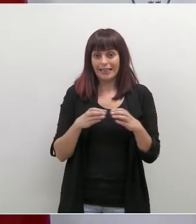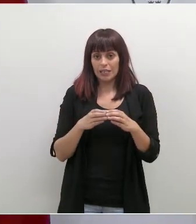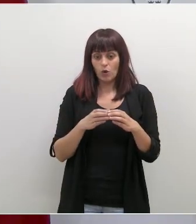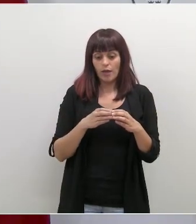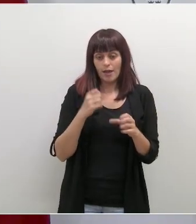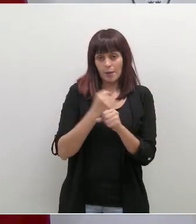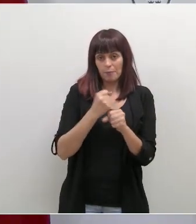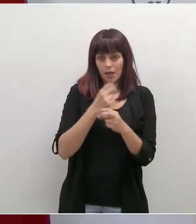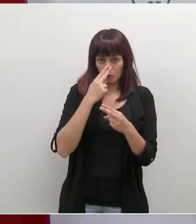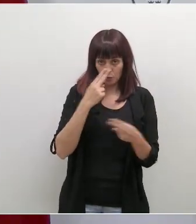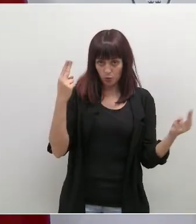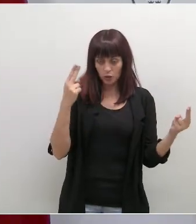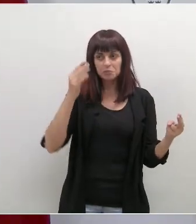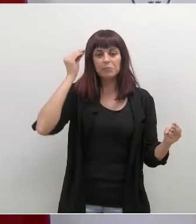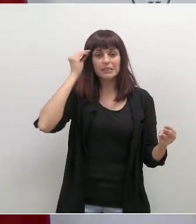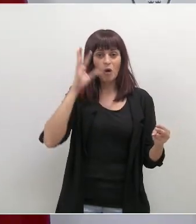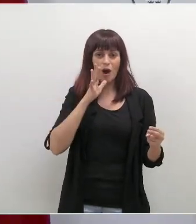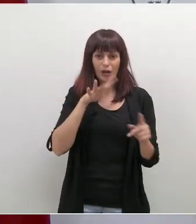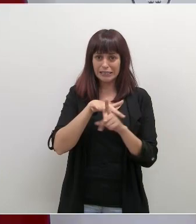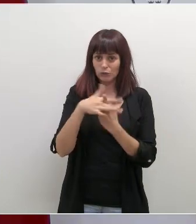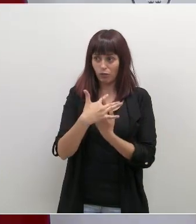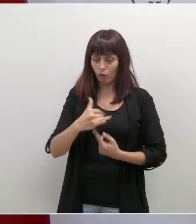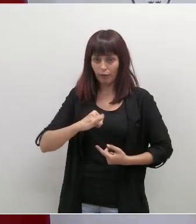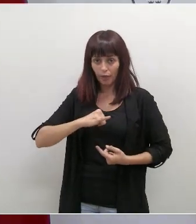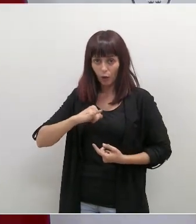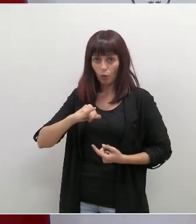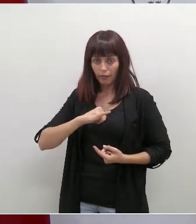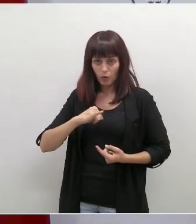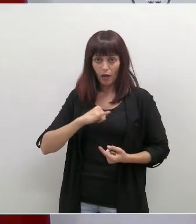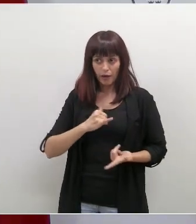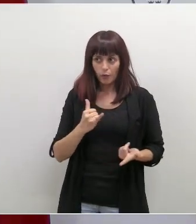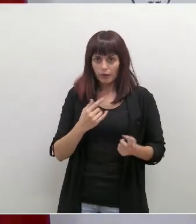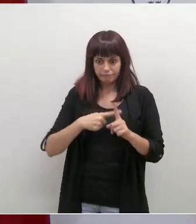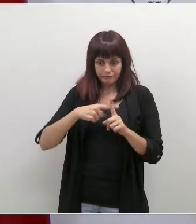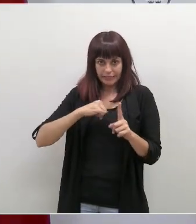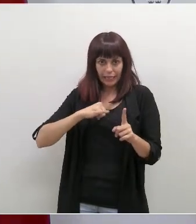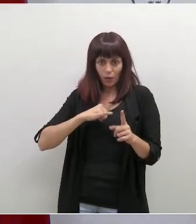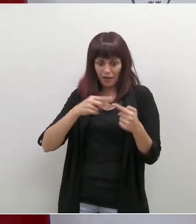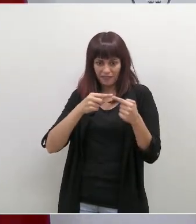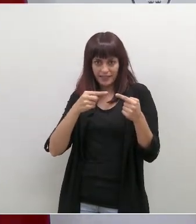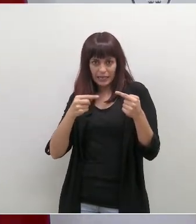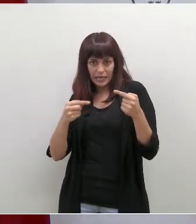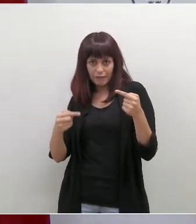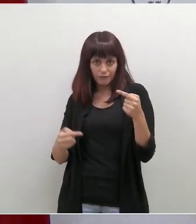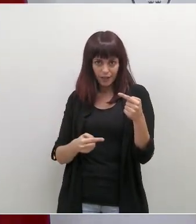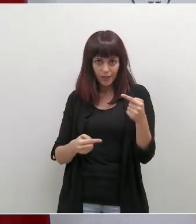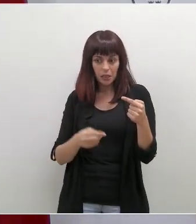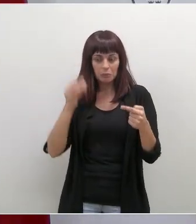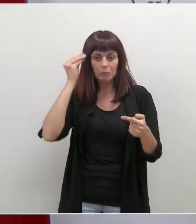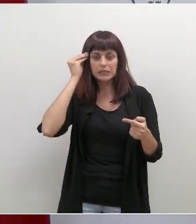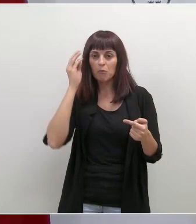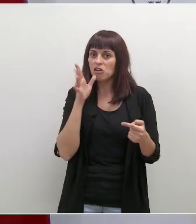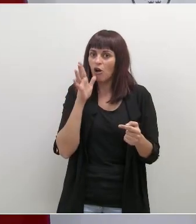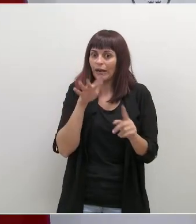empleados públicos, creemos que dada la situación de endeudamiento y de nivel de deuda y de déficit de la comunidad autónoma, creemos que en